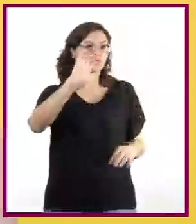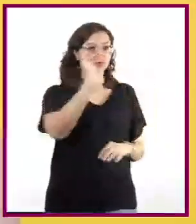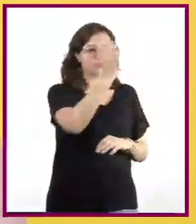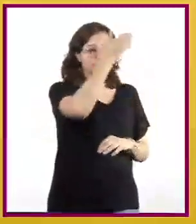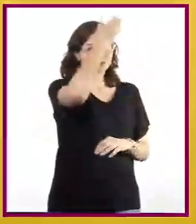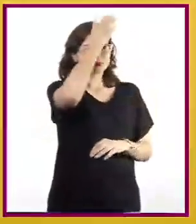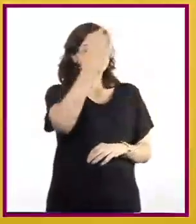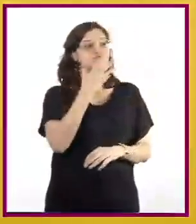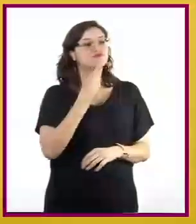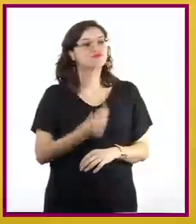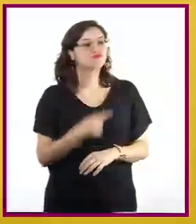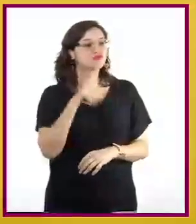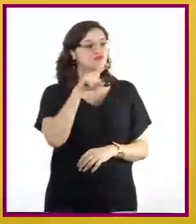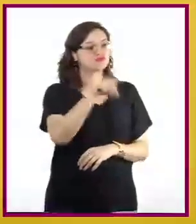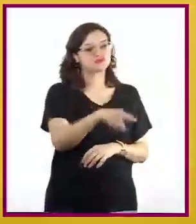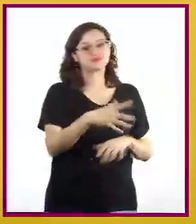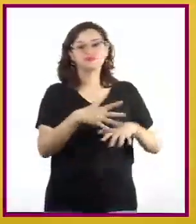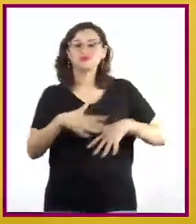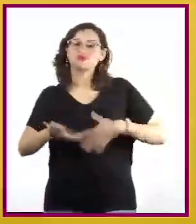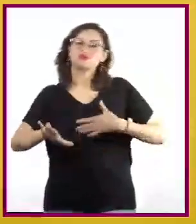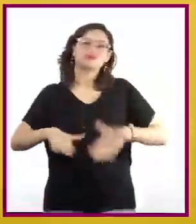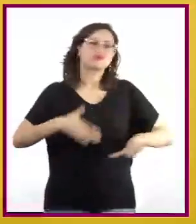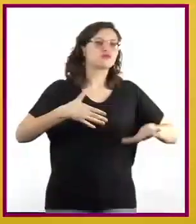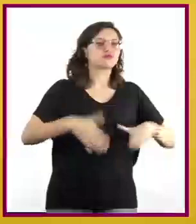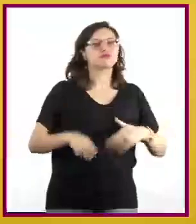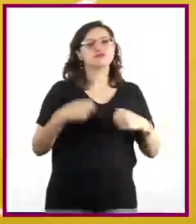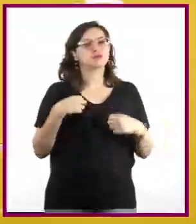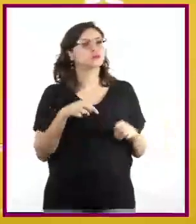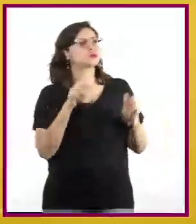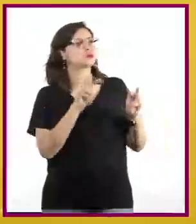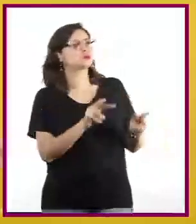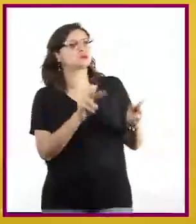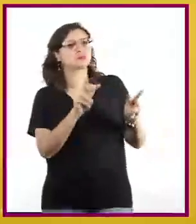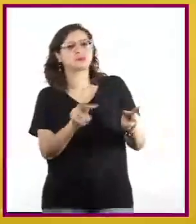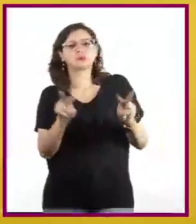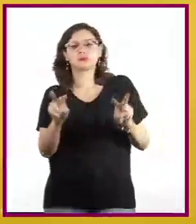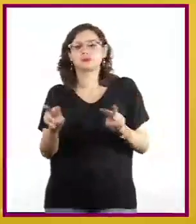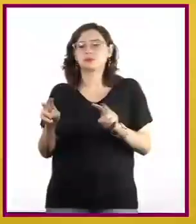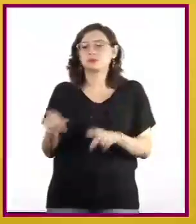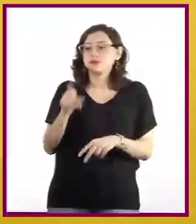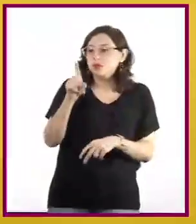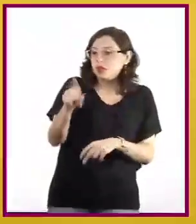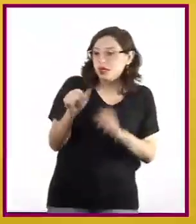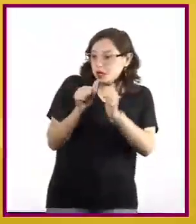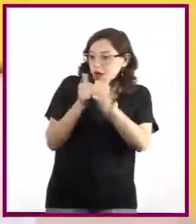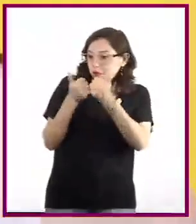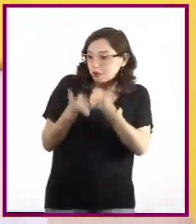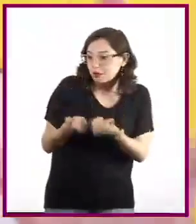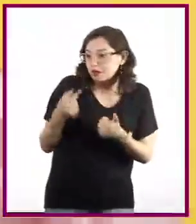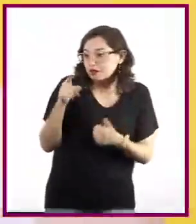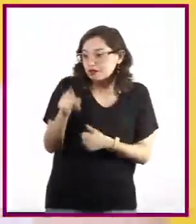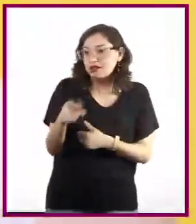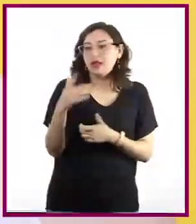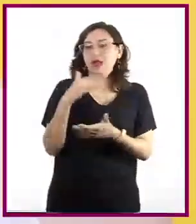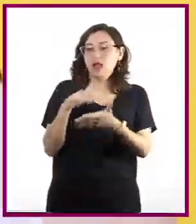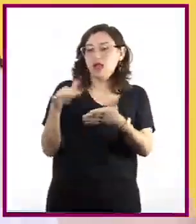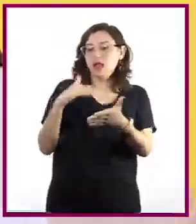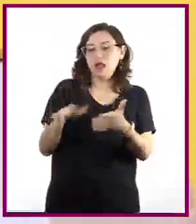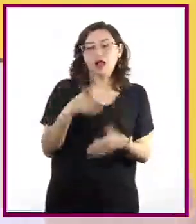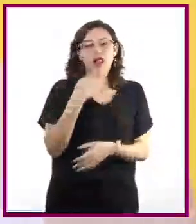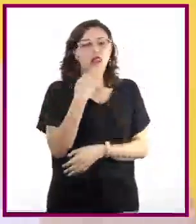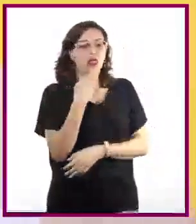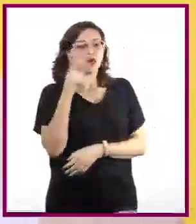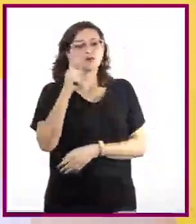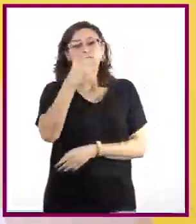el pasto. En Orihuela frecuentó la tertulia literaria que se realizaba en la panadería de la comunidad, propiedad del padre